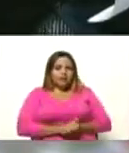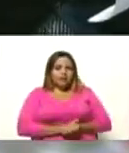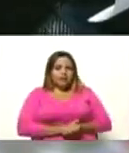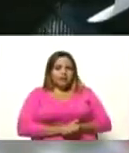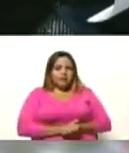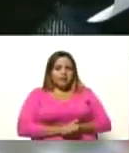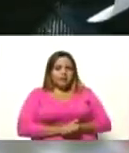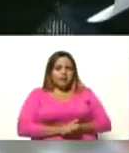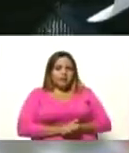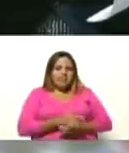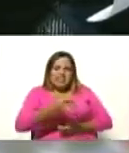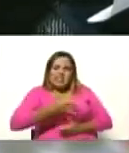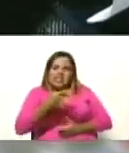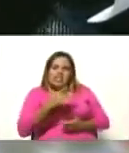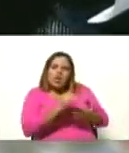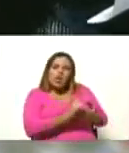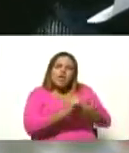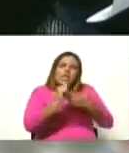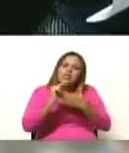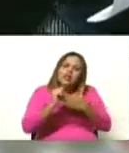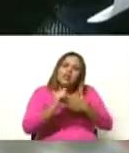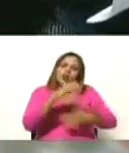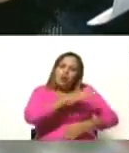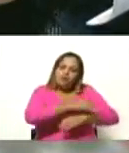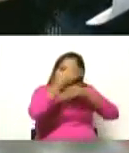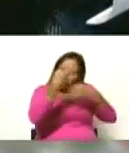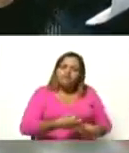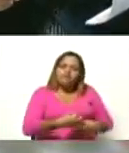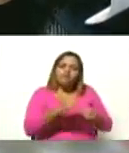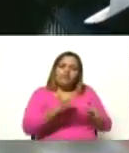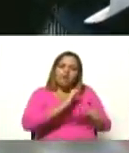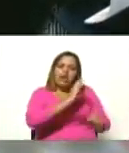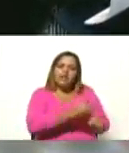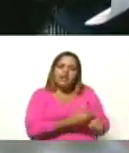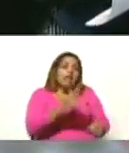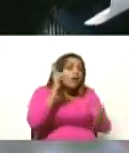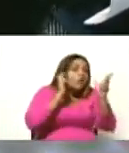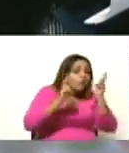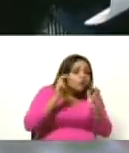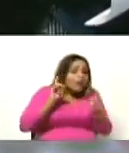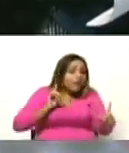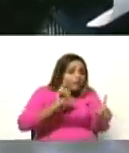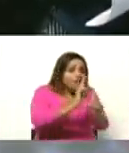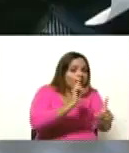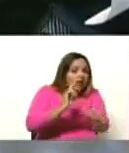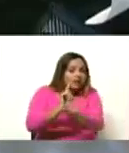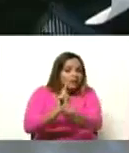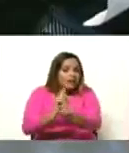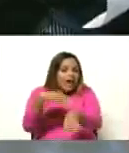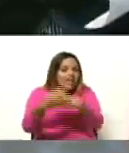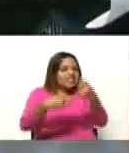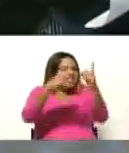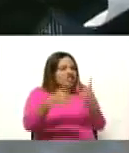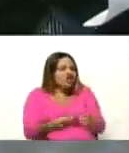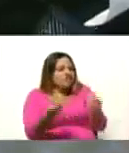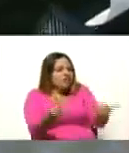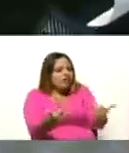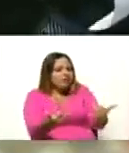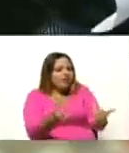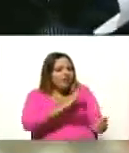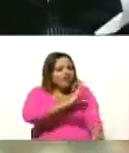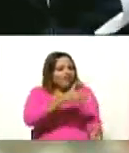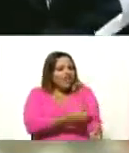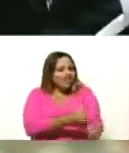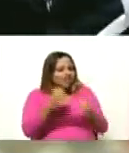es percibido como un líder con carácter, que escucha, que se acerca, que toma decisiones, que es valiente,